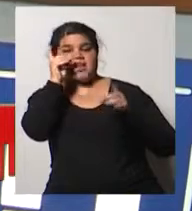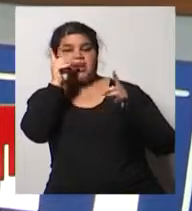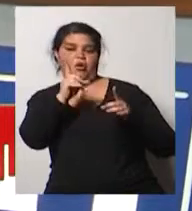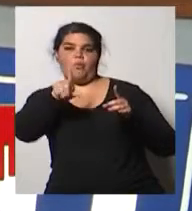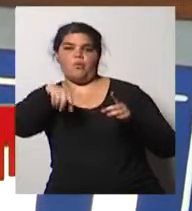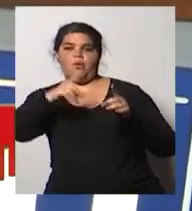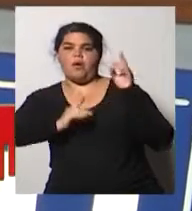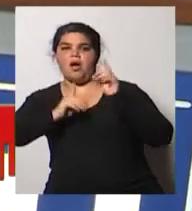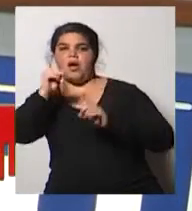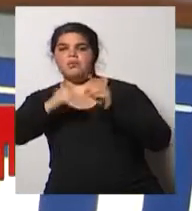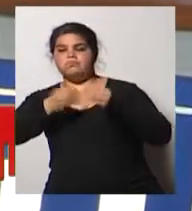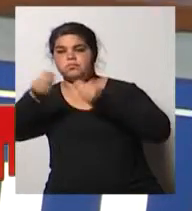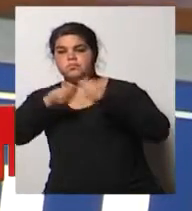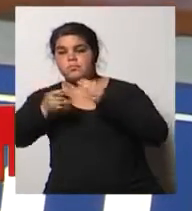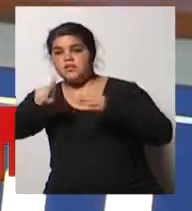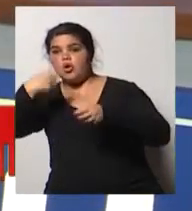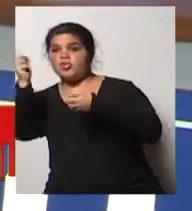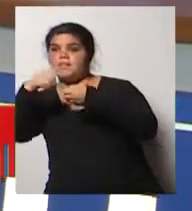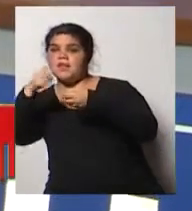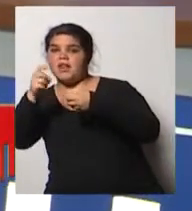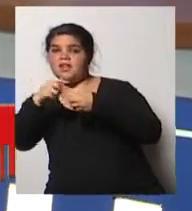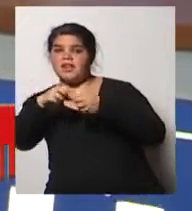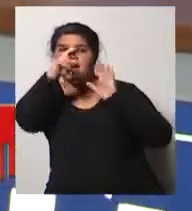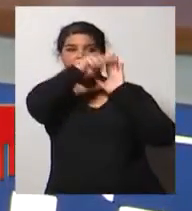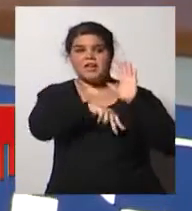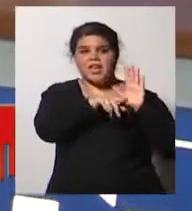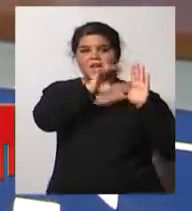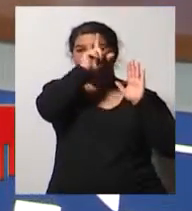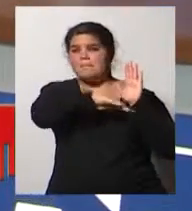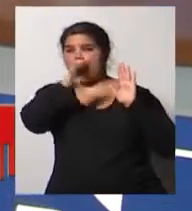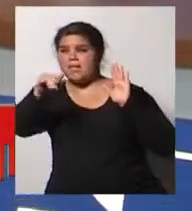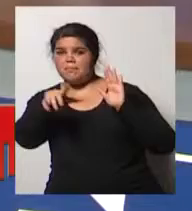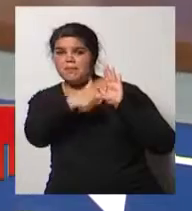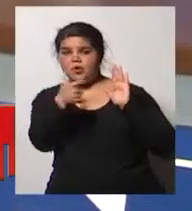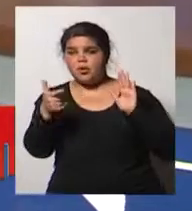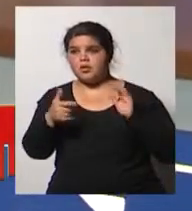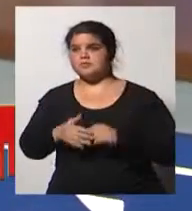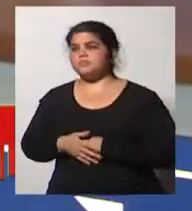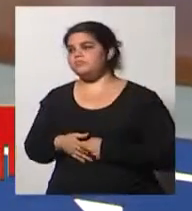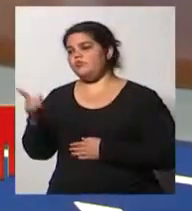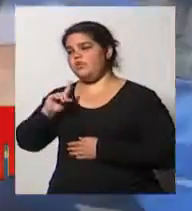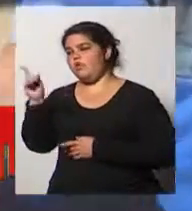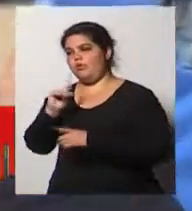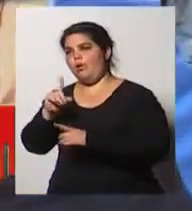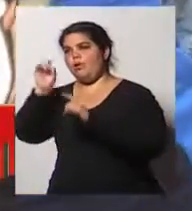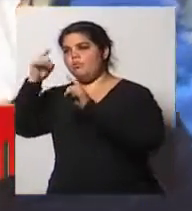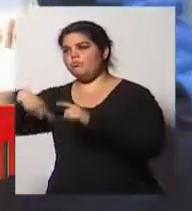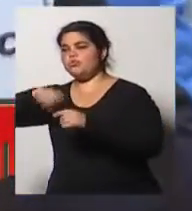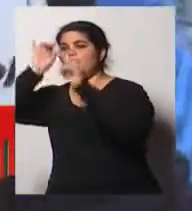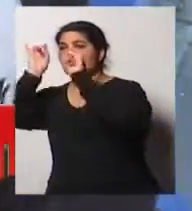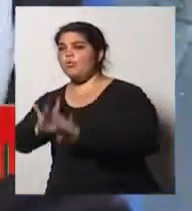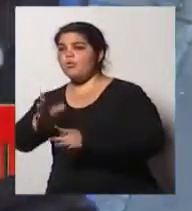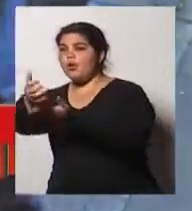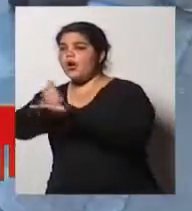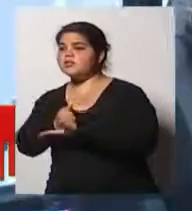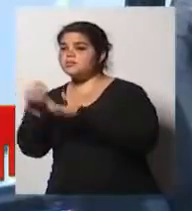la del petróleo, que también contamina y mucho. ¿Qué opinión tiene al respecto? No, de ninguna manera. Nosotros solamente aceptamos el mayor grado